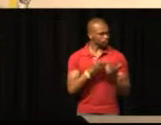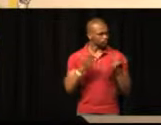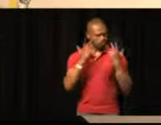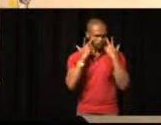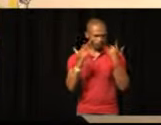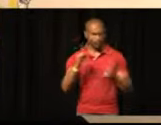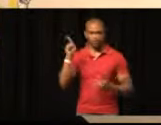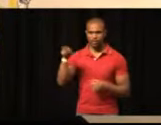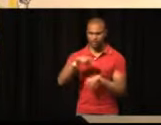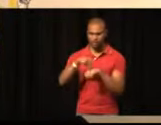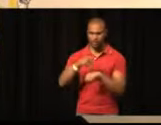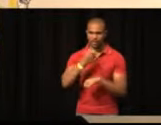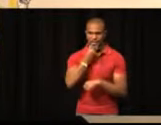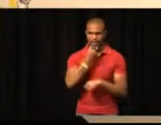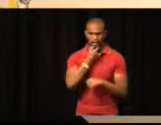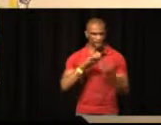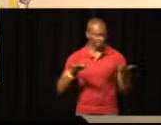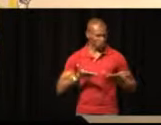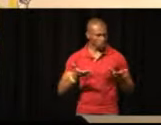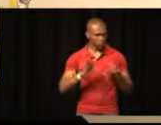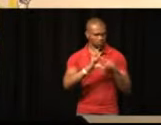platos típicos en Inglaterra,